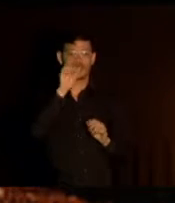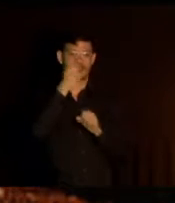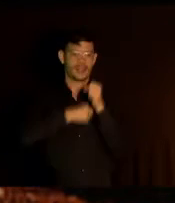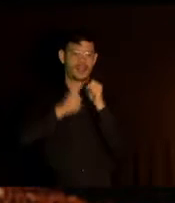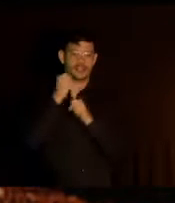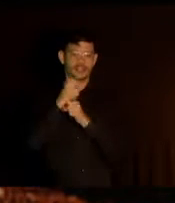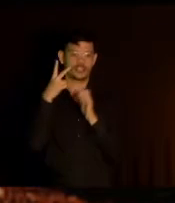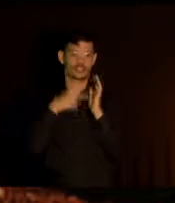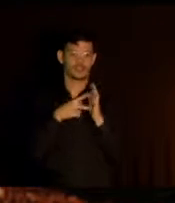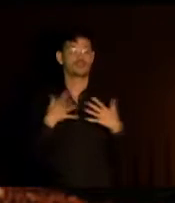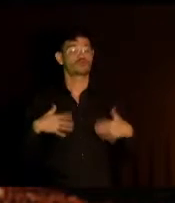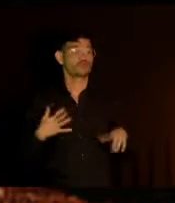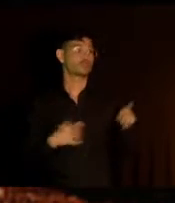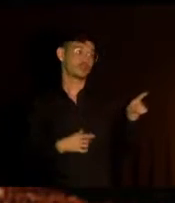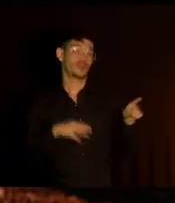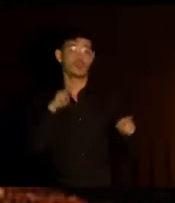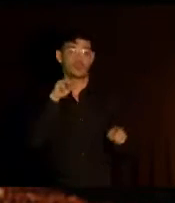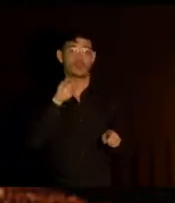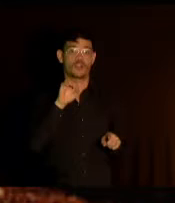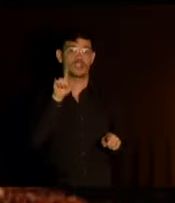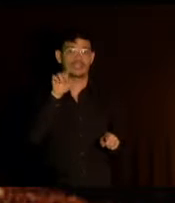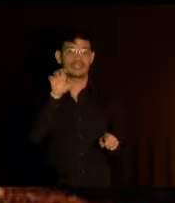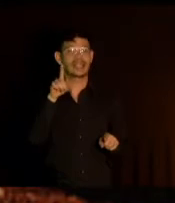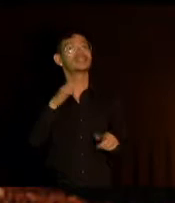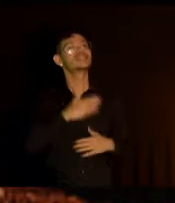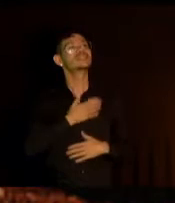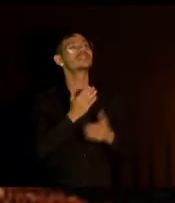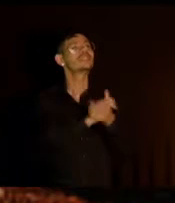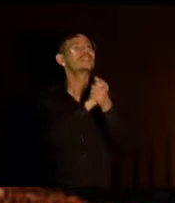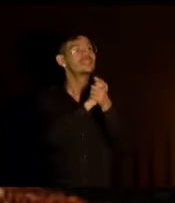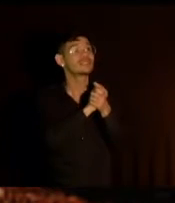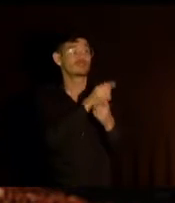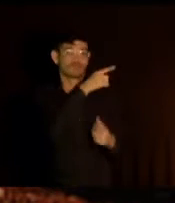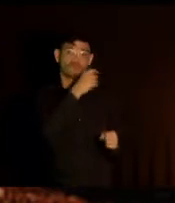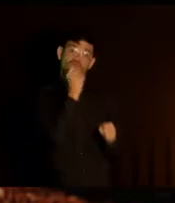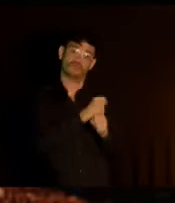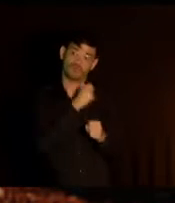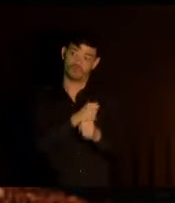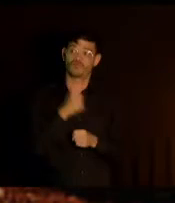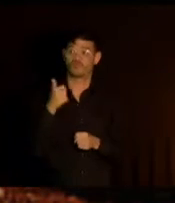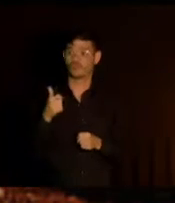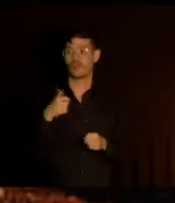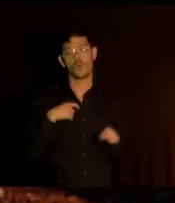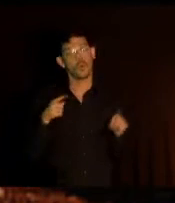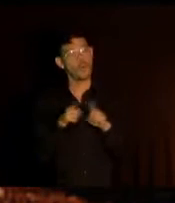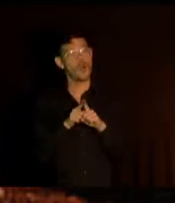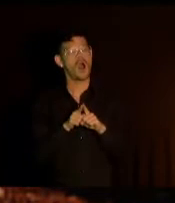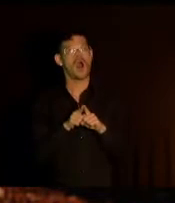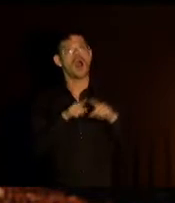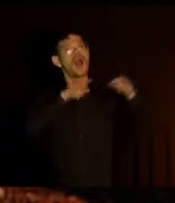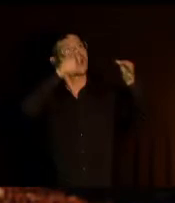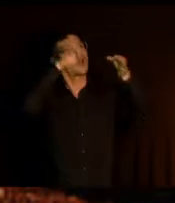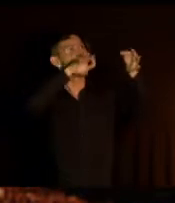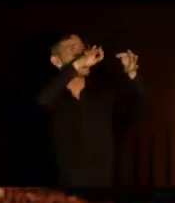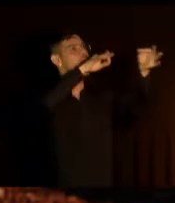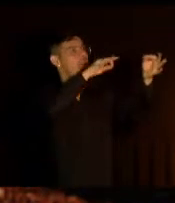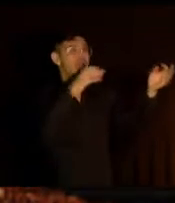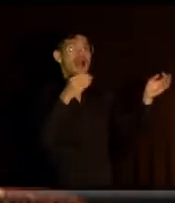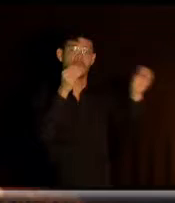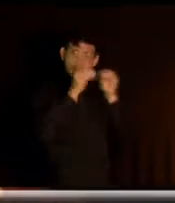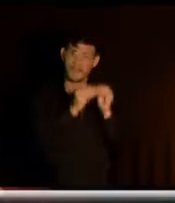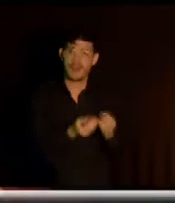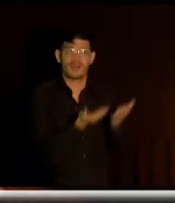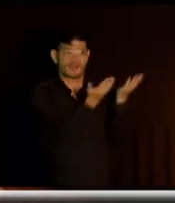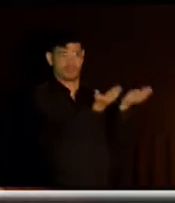el trabajo de Moisés, saludándolo, que lleve y que también traiga las inquietudes, las